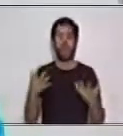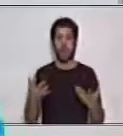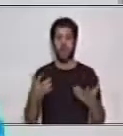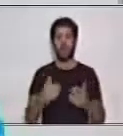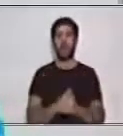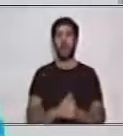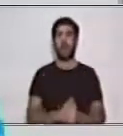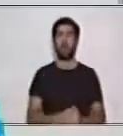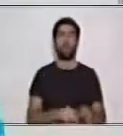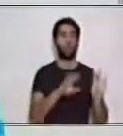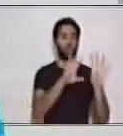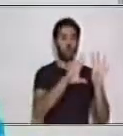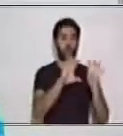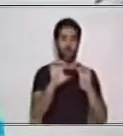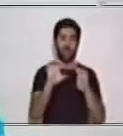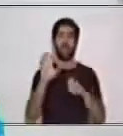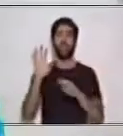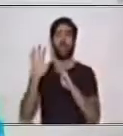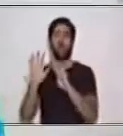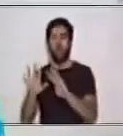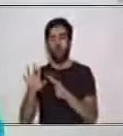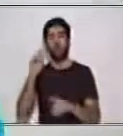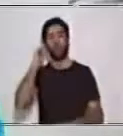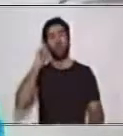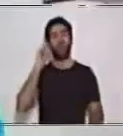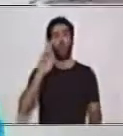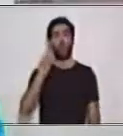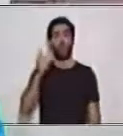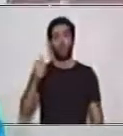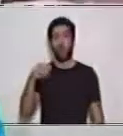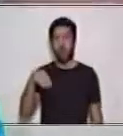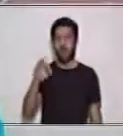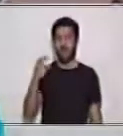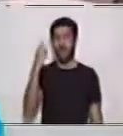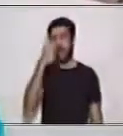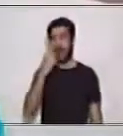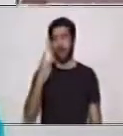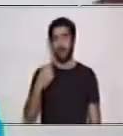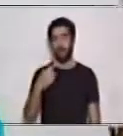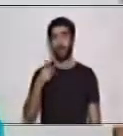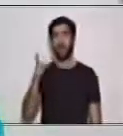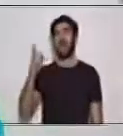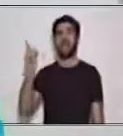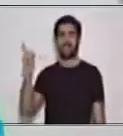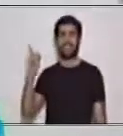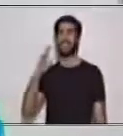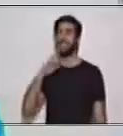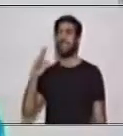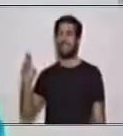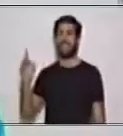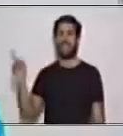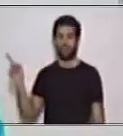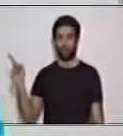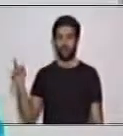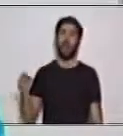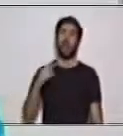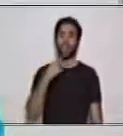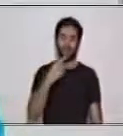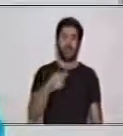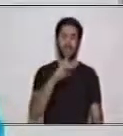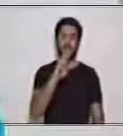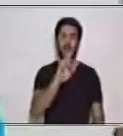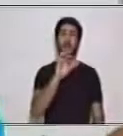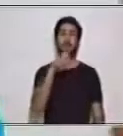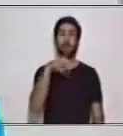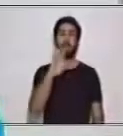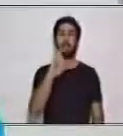pregunta, 908 gramos. ¿Sí? Ahí tenemos entonces la respuesta. La pregunta decía, Pedro compró 2 libras de